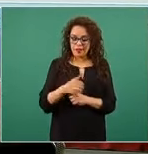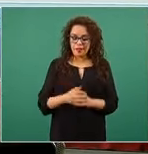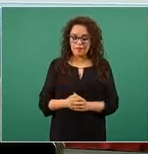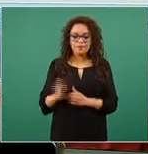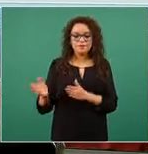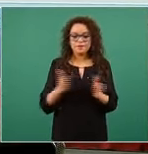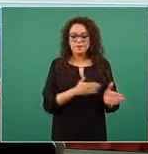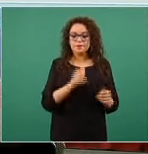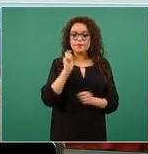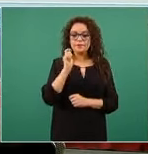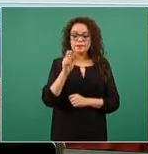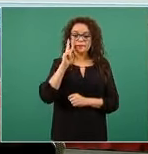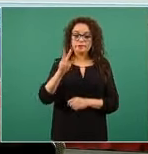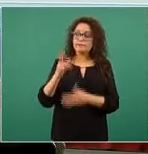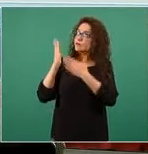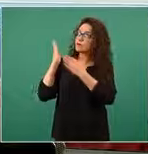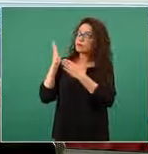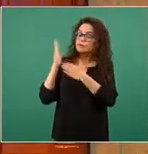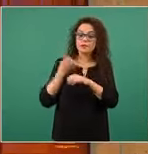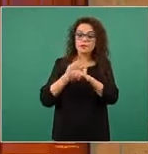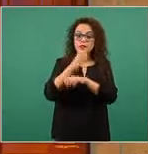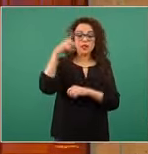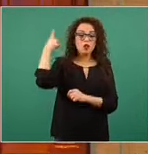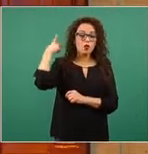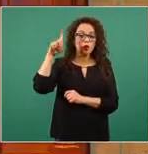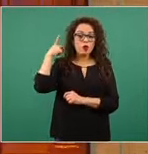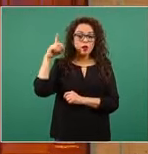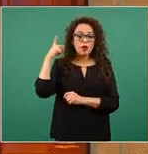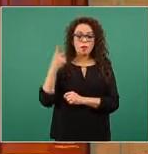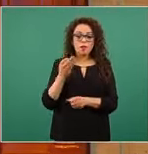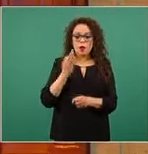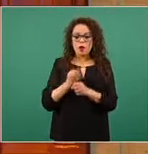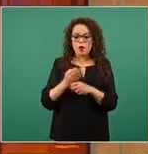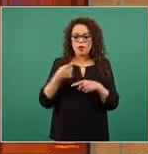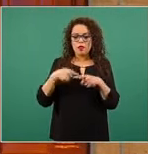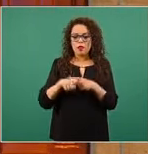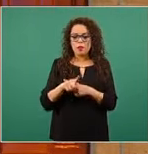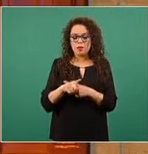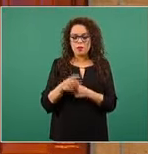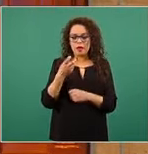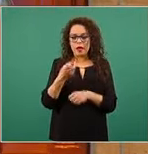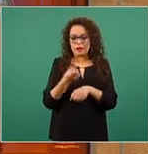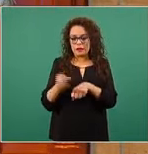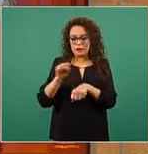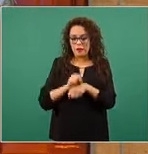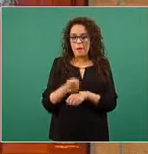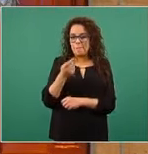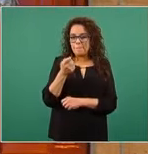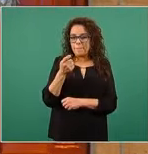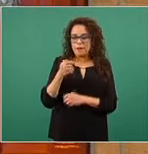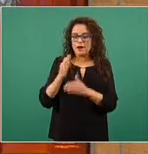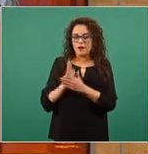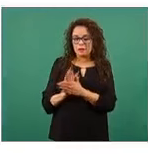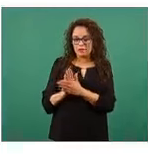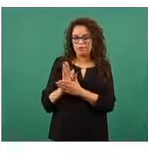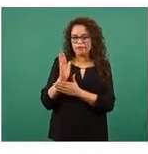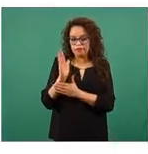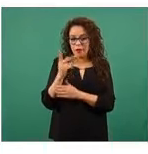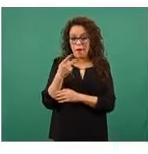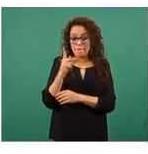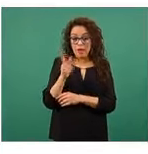Tenemos el estado de Durango, es apenas la primera semana en donde podemos ver un incremento, aún sin embargo este incremento podemos ver que todavía